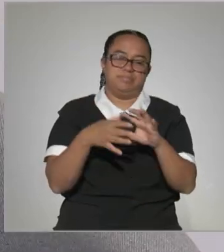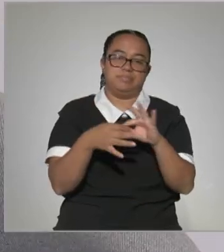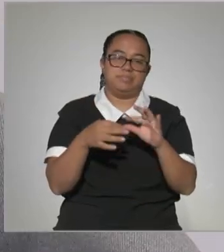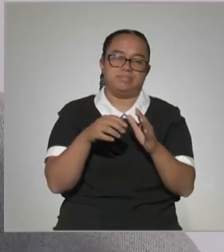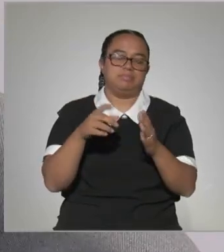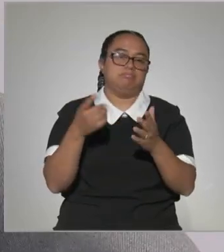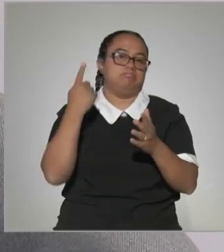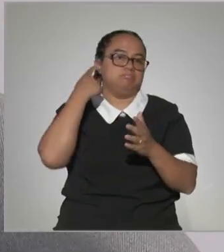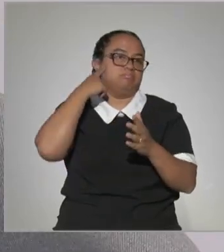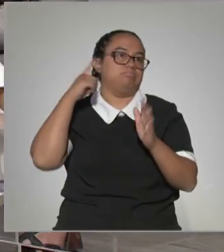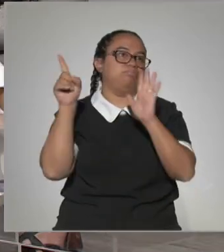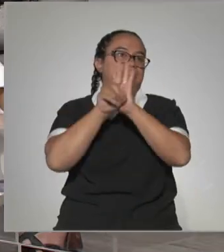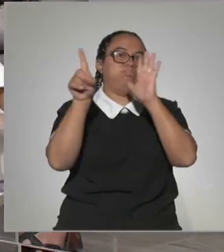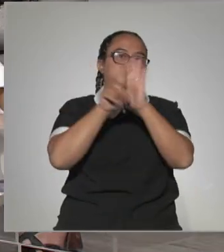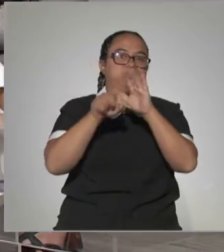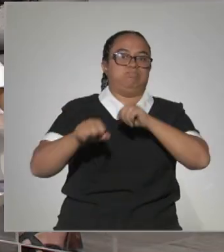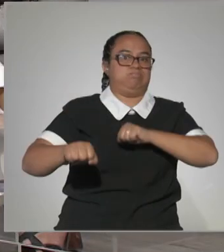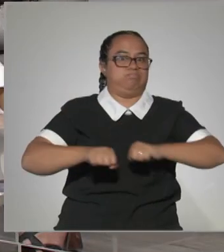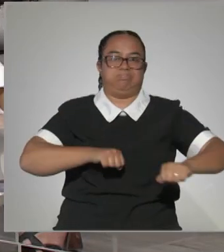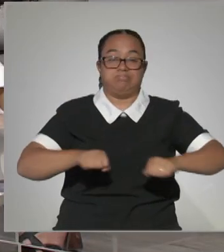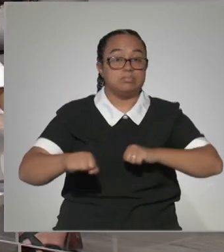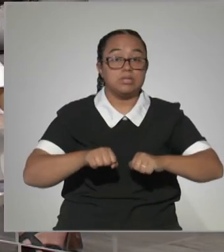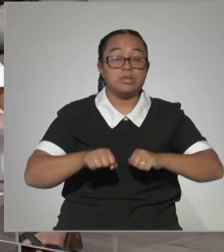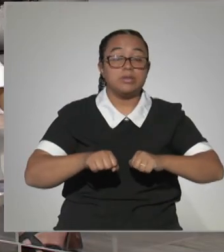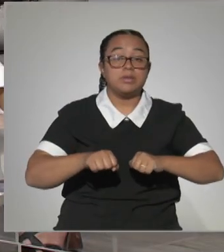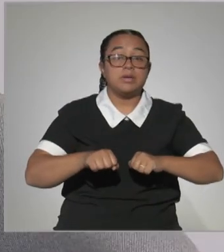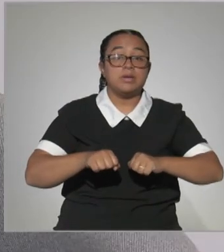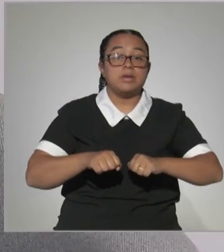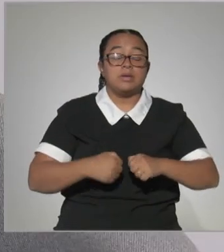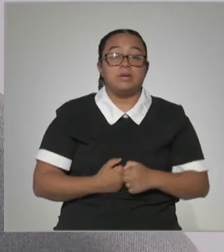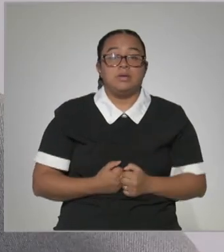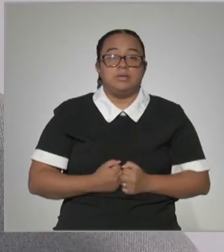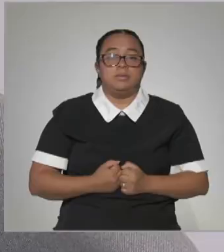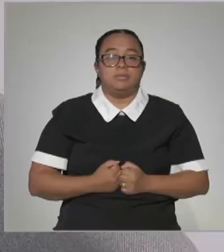del sismo, ¿no? O de la alerta sísmica, todas estas